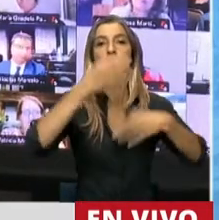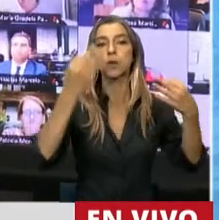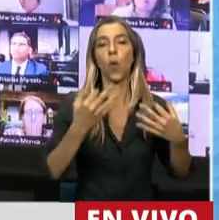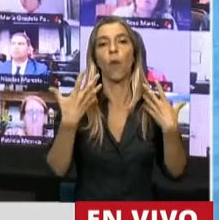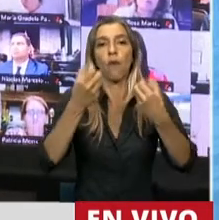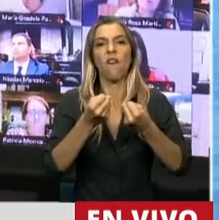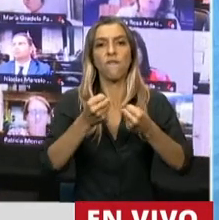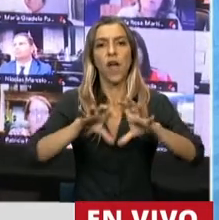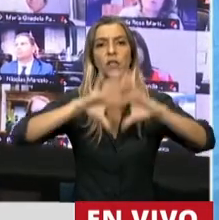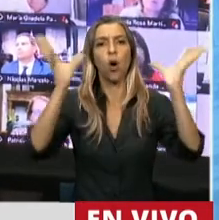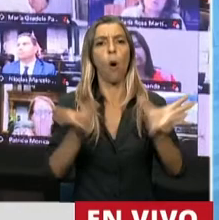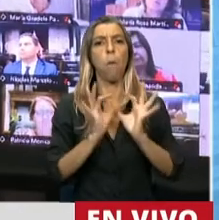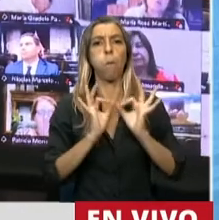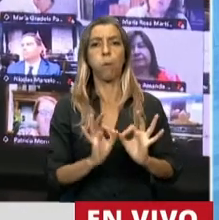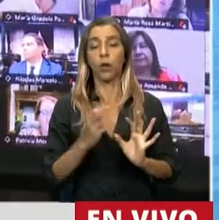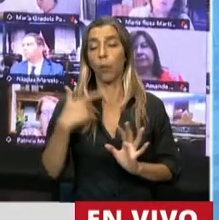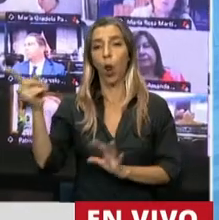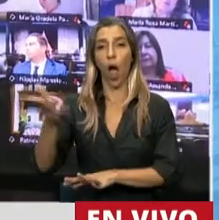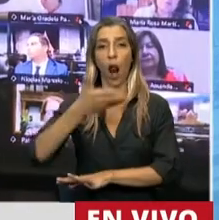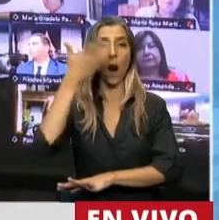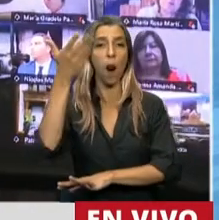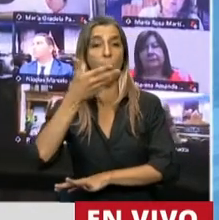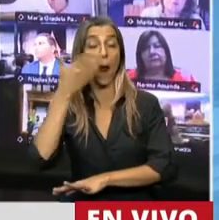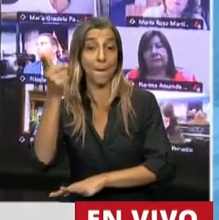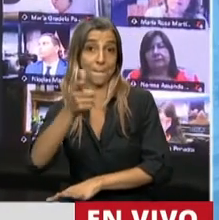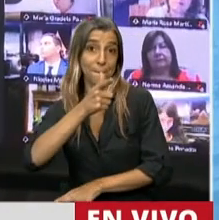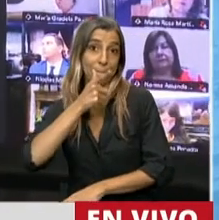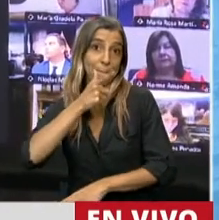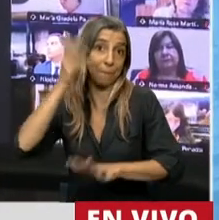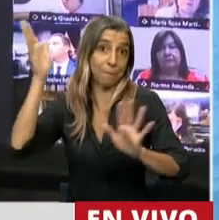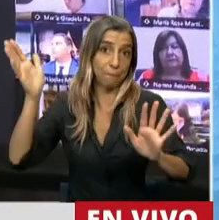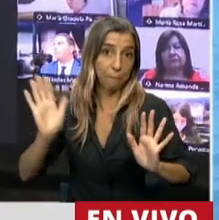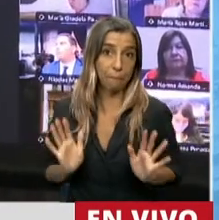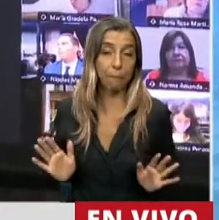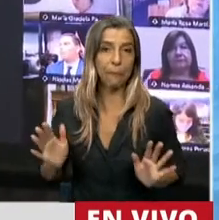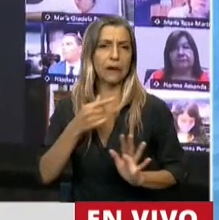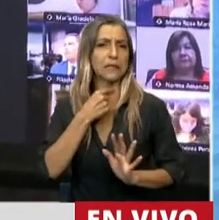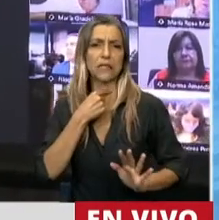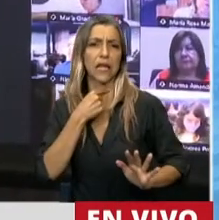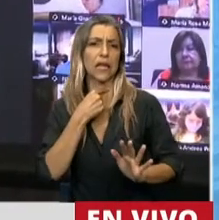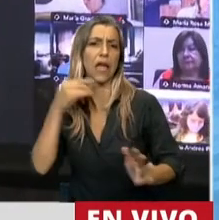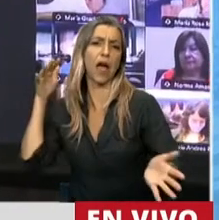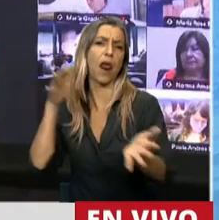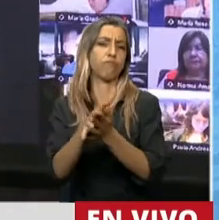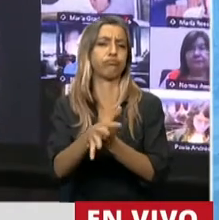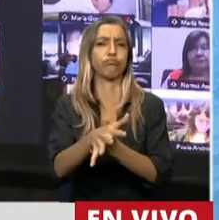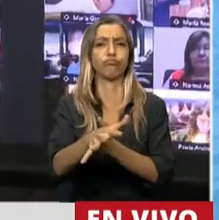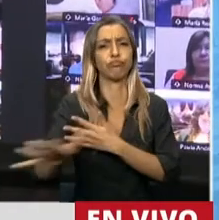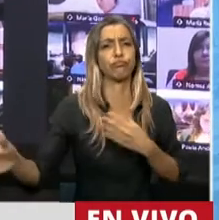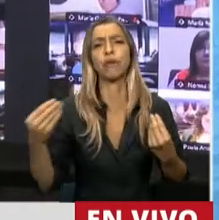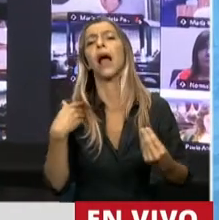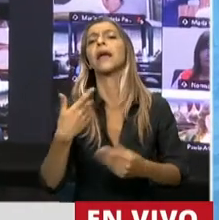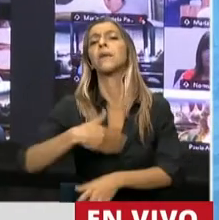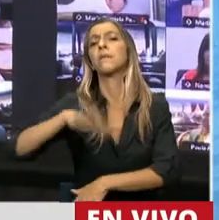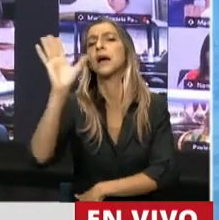toda la sensación de que con un artilugio discursivo quiere llevarse puesto todo lo que tiene que ver con la taxativa diferencia entre seguridad